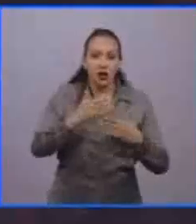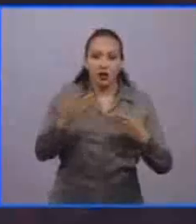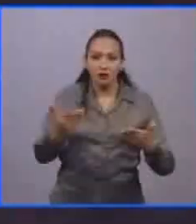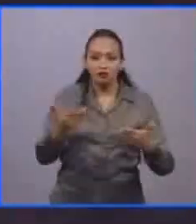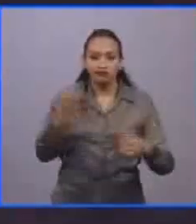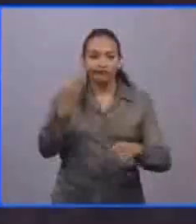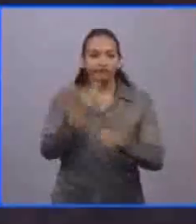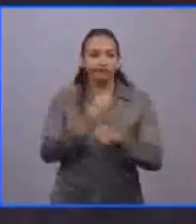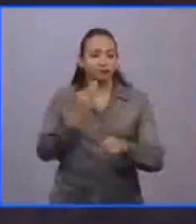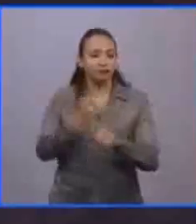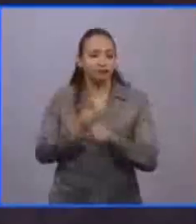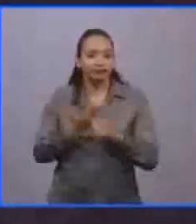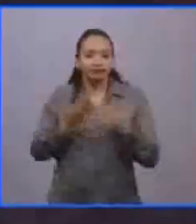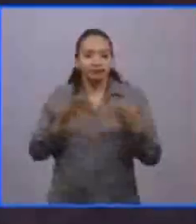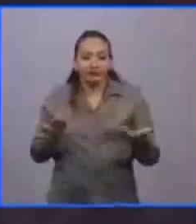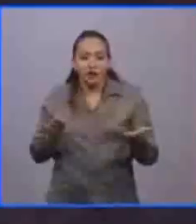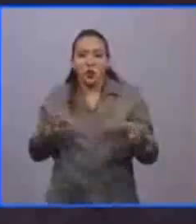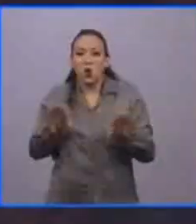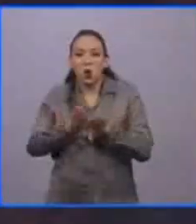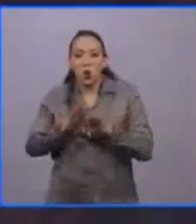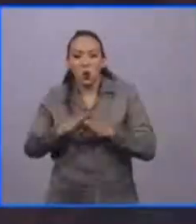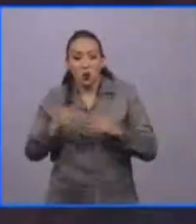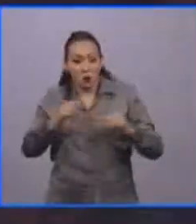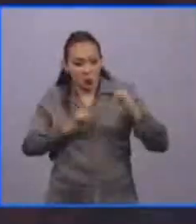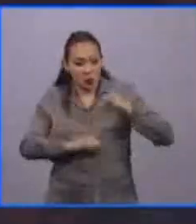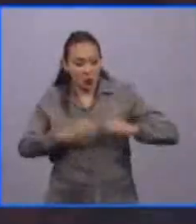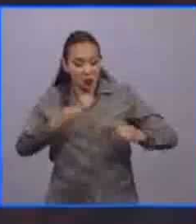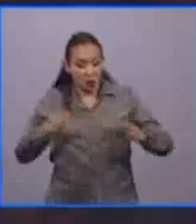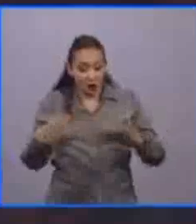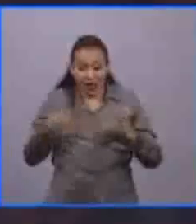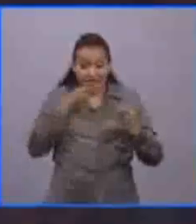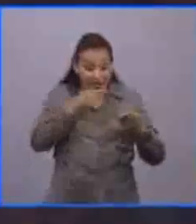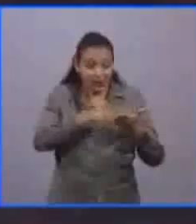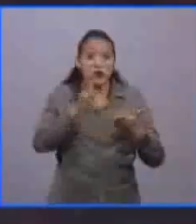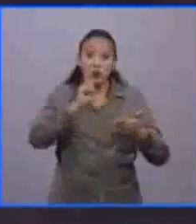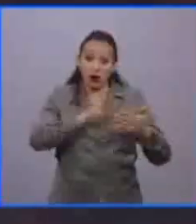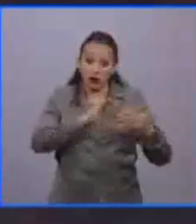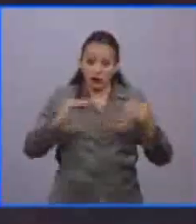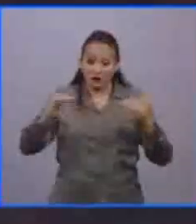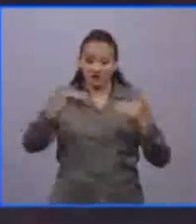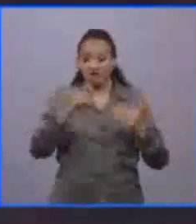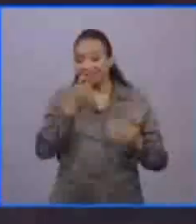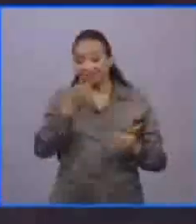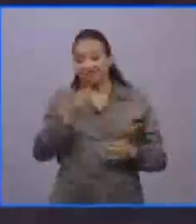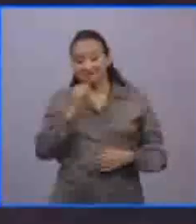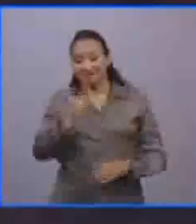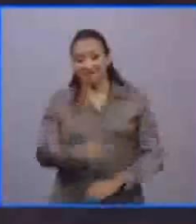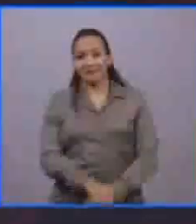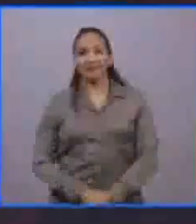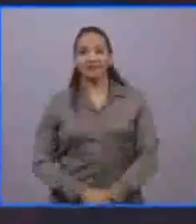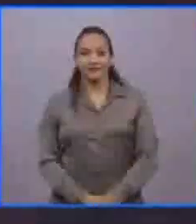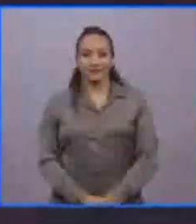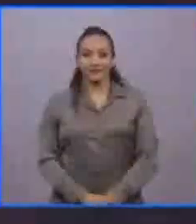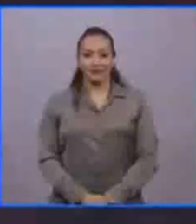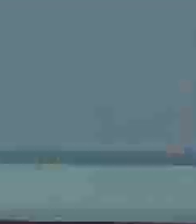este momento traduciendo para Poder Judicial. Para el canal del Poder Judicial de la Federación, Citlali Pérez.